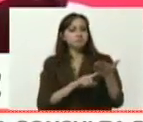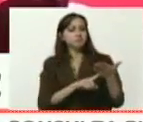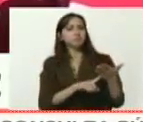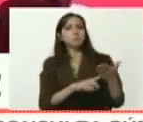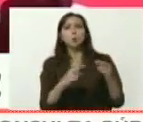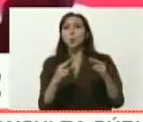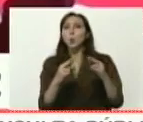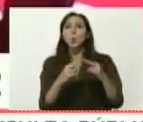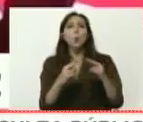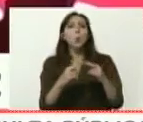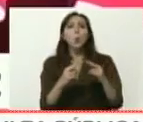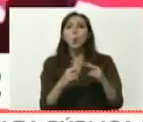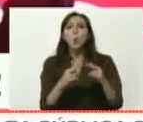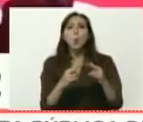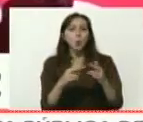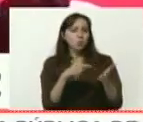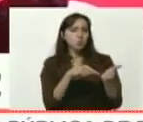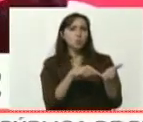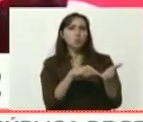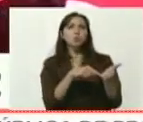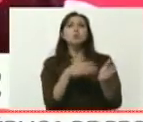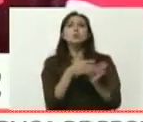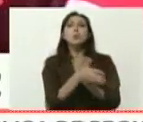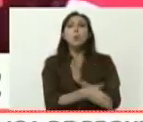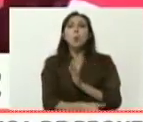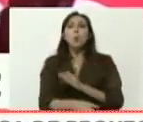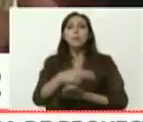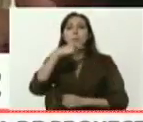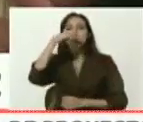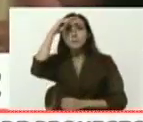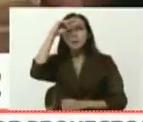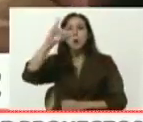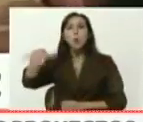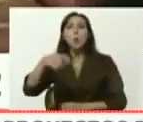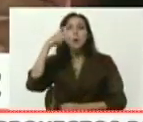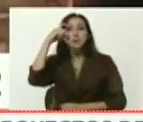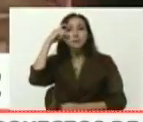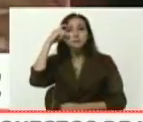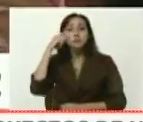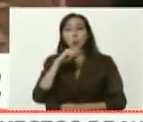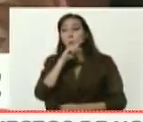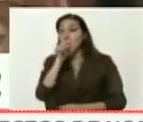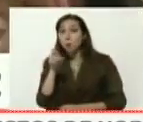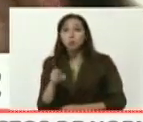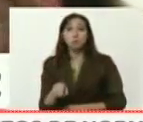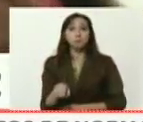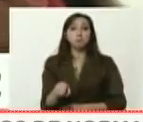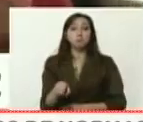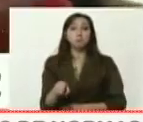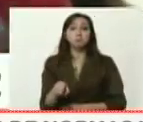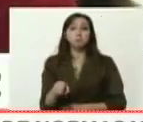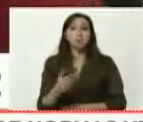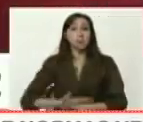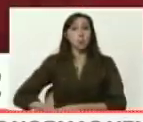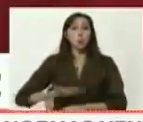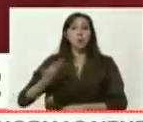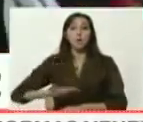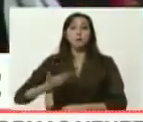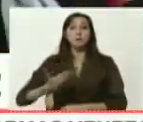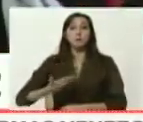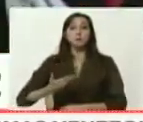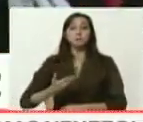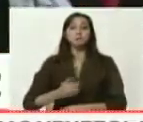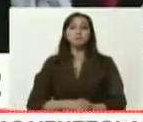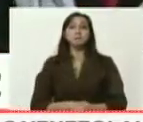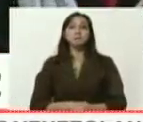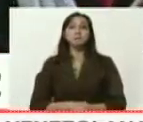Rodríguez. Yo estoy haciendo preguntas en plenarias y significativas. Y también del